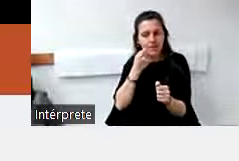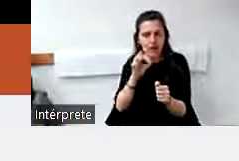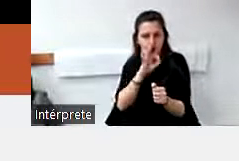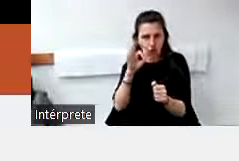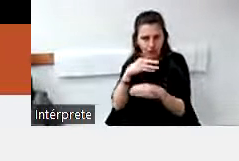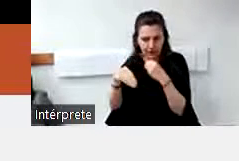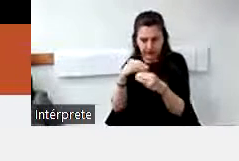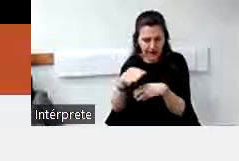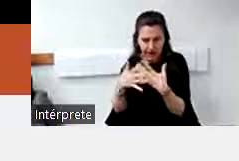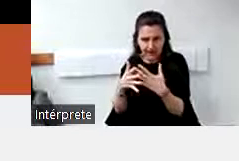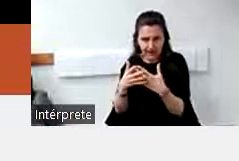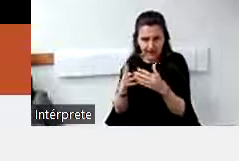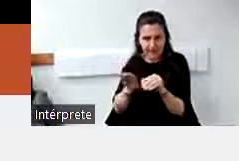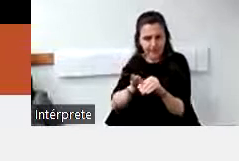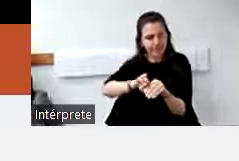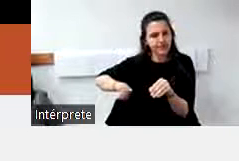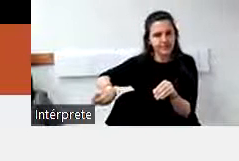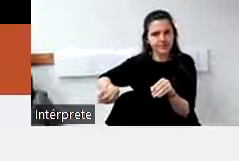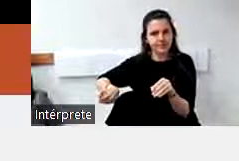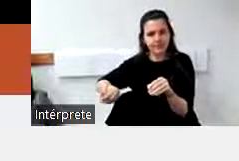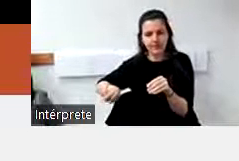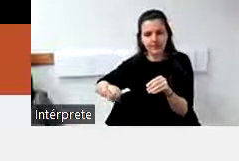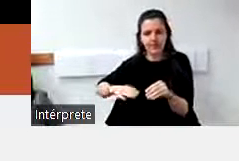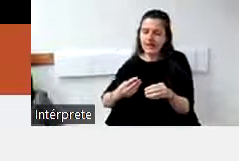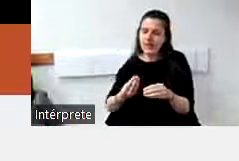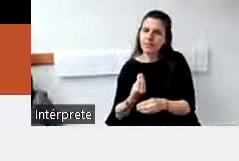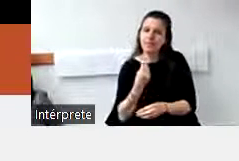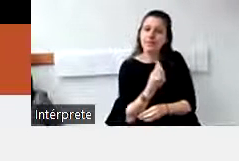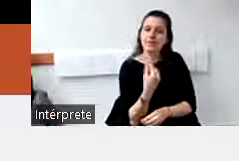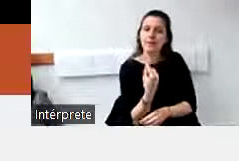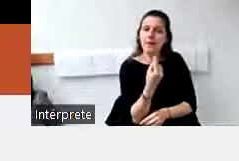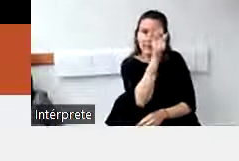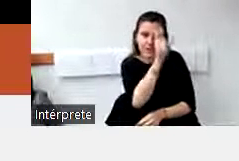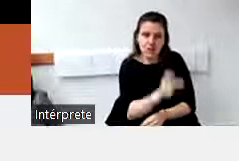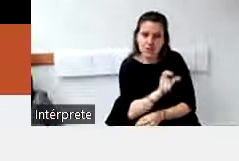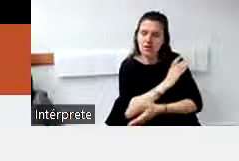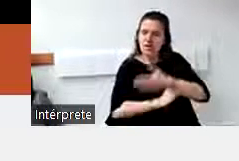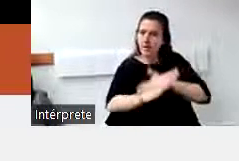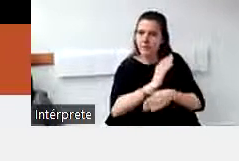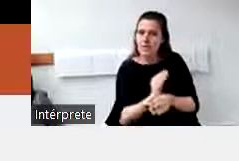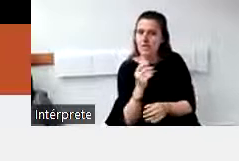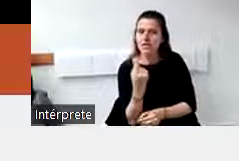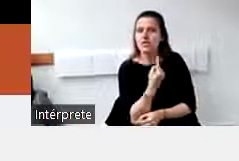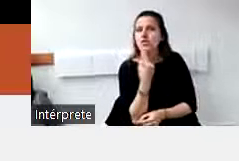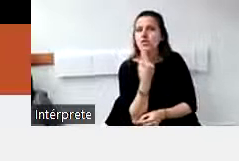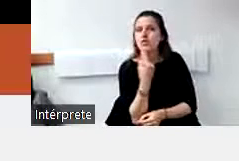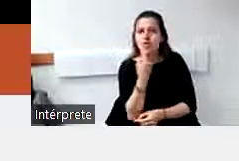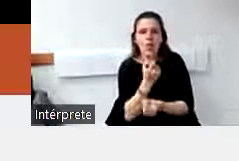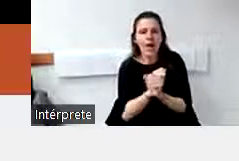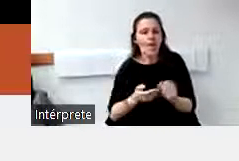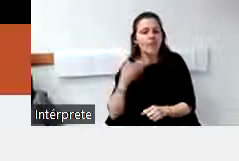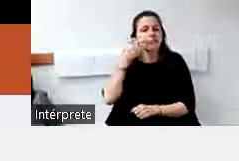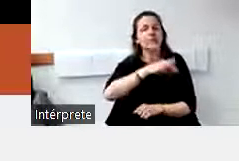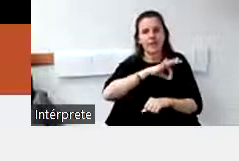ese espacio de empatía y de confianza y dice gentilmente a la familia que